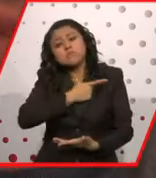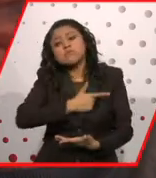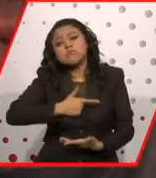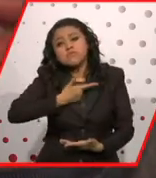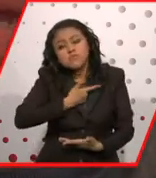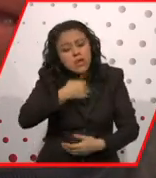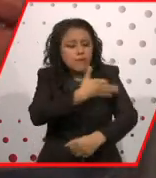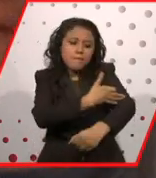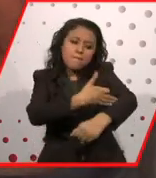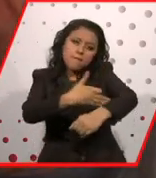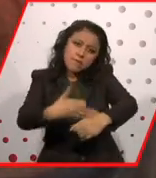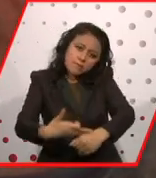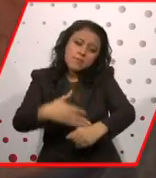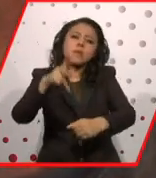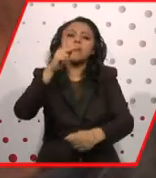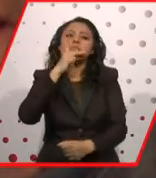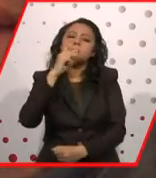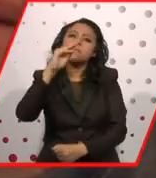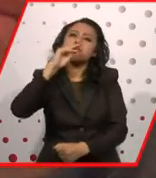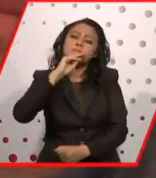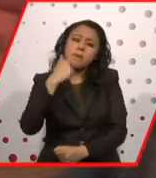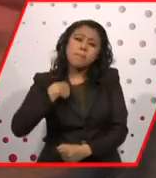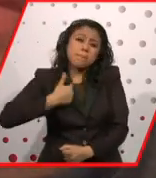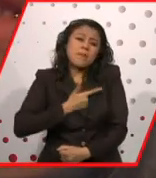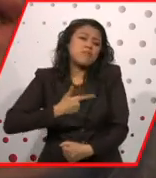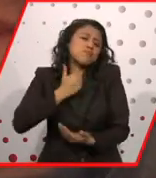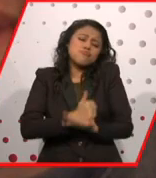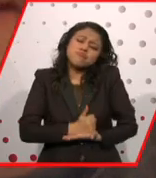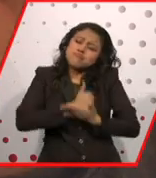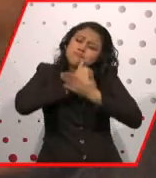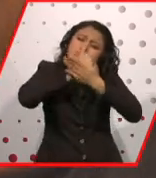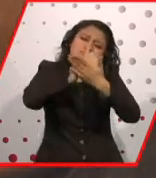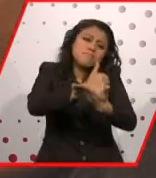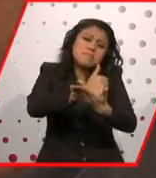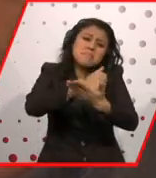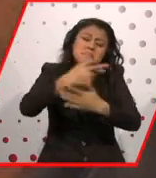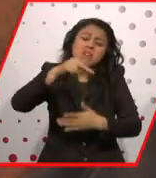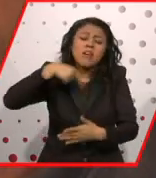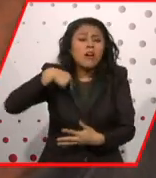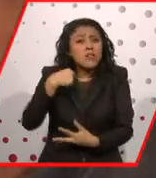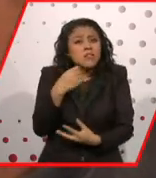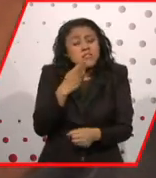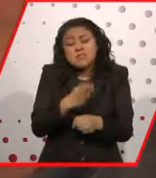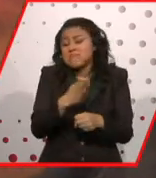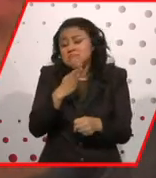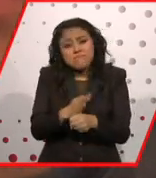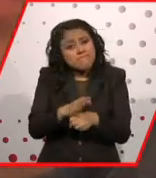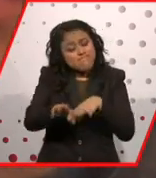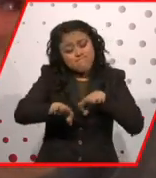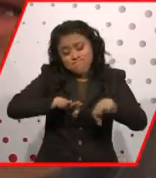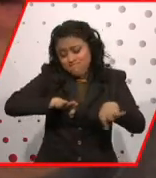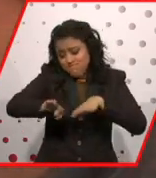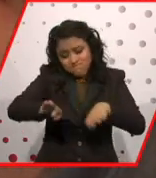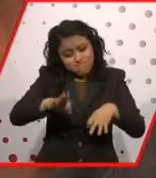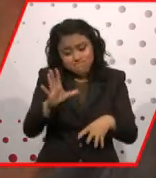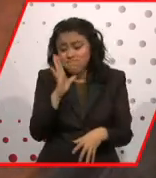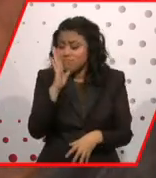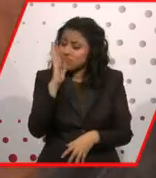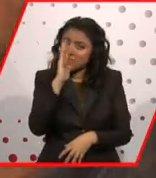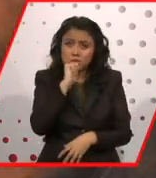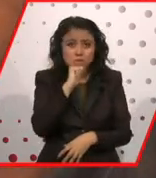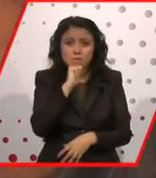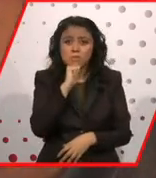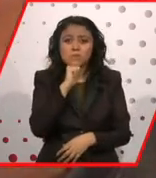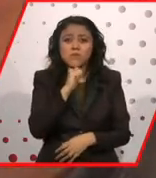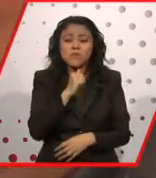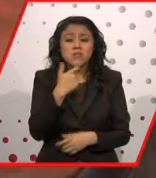Ayudar a mi familia, a mis padres. Y ahorita que no puedo trabajar, que no tengo